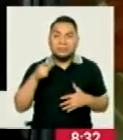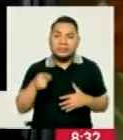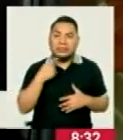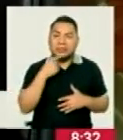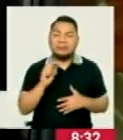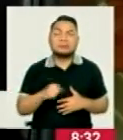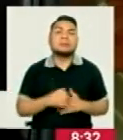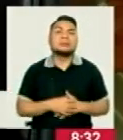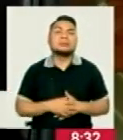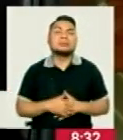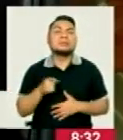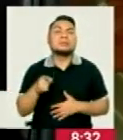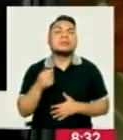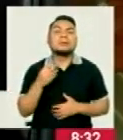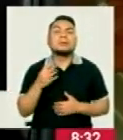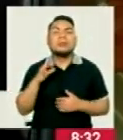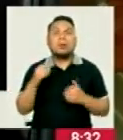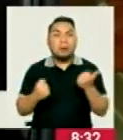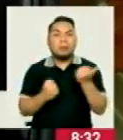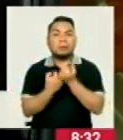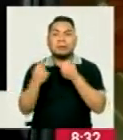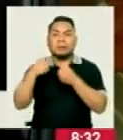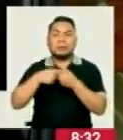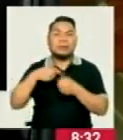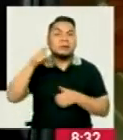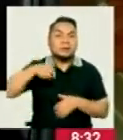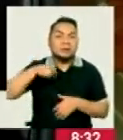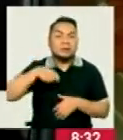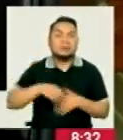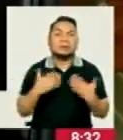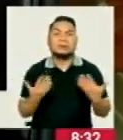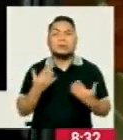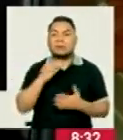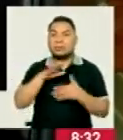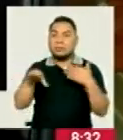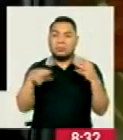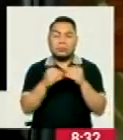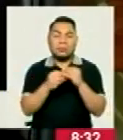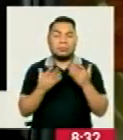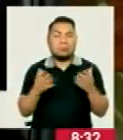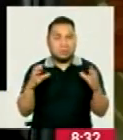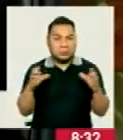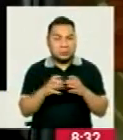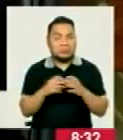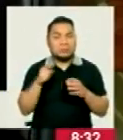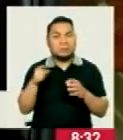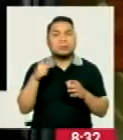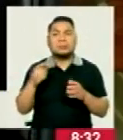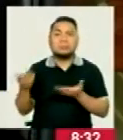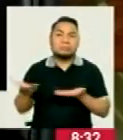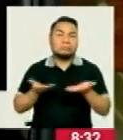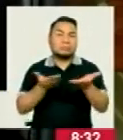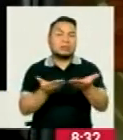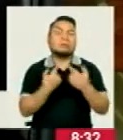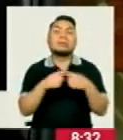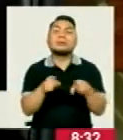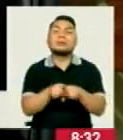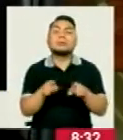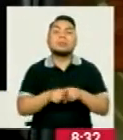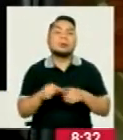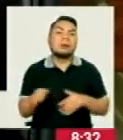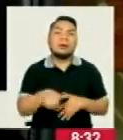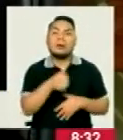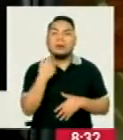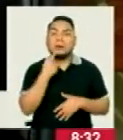digamos, sería la suma de esfuerzos que necesitamos, no solamente de todos nuestros actores del aparato estatal, sino también de otros